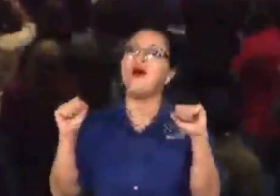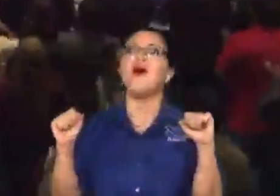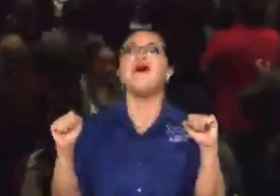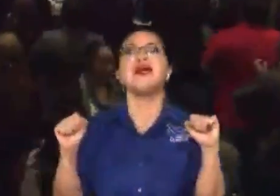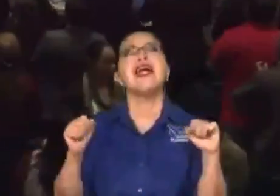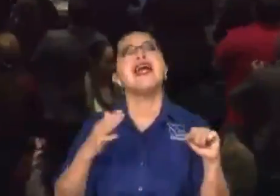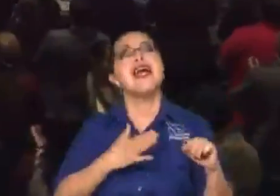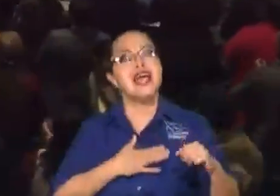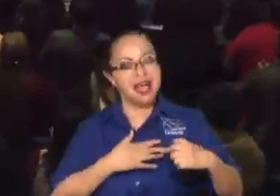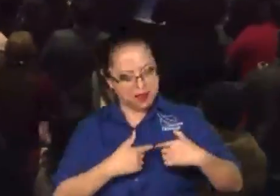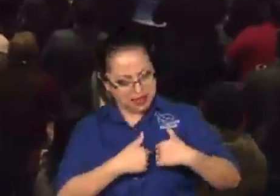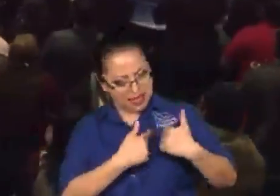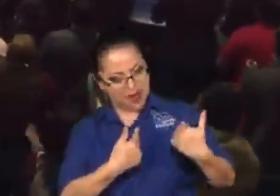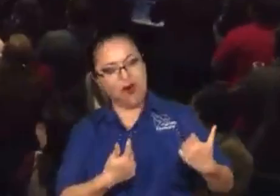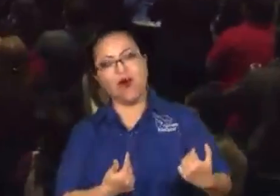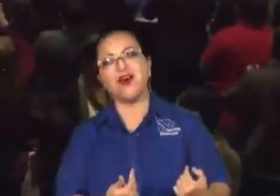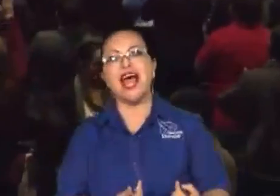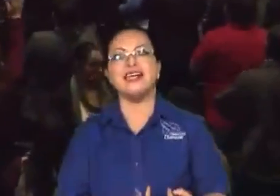salvación.